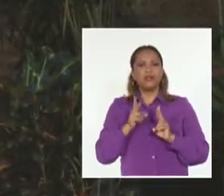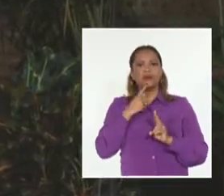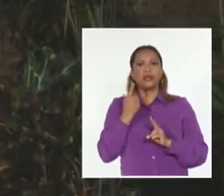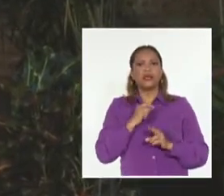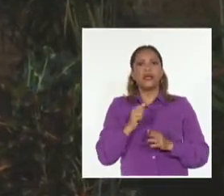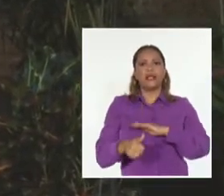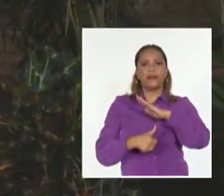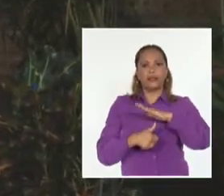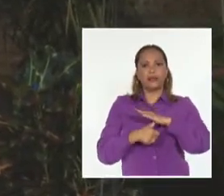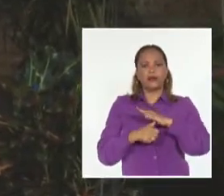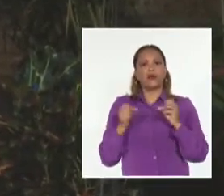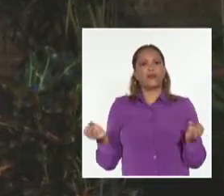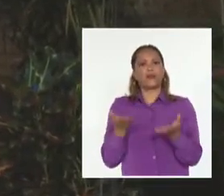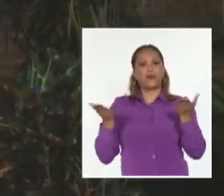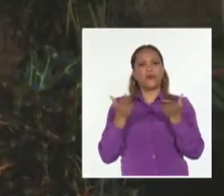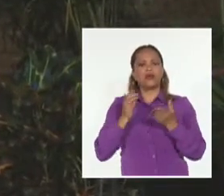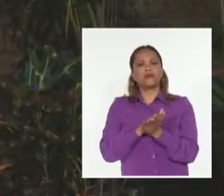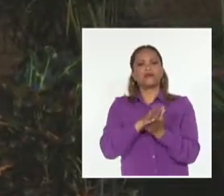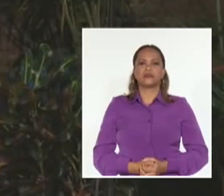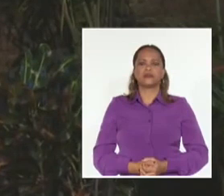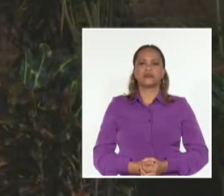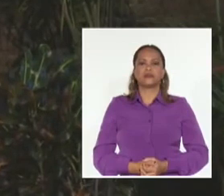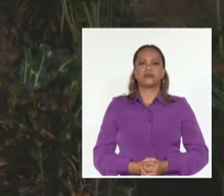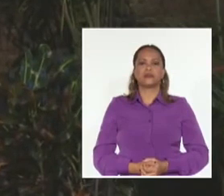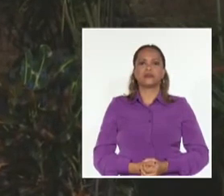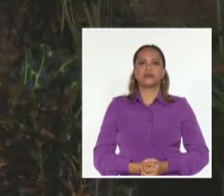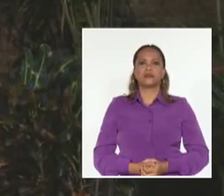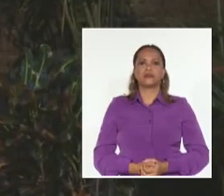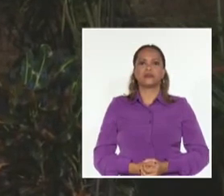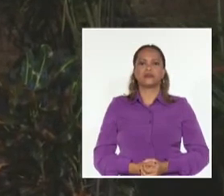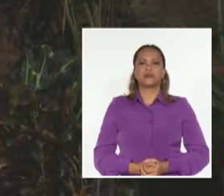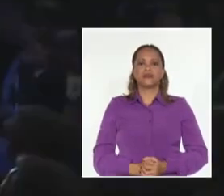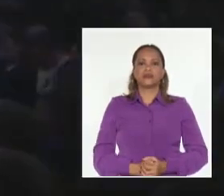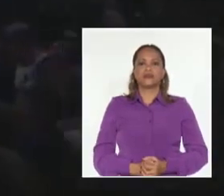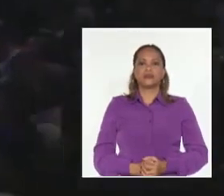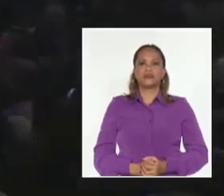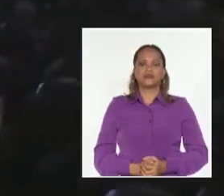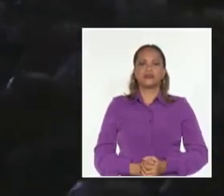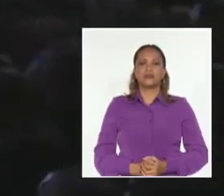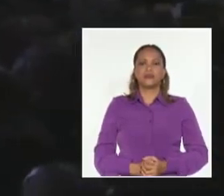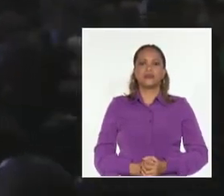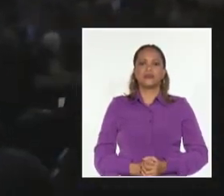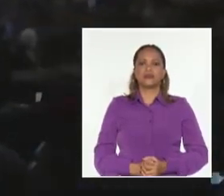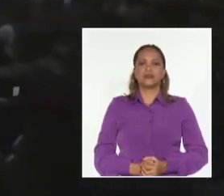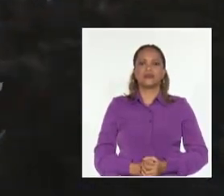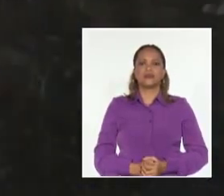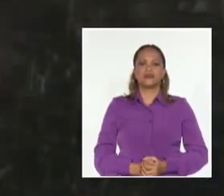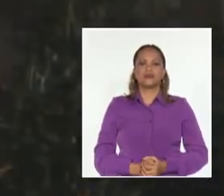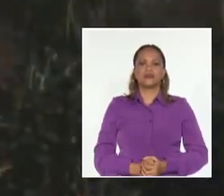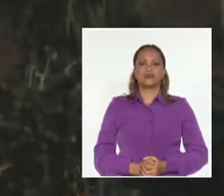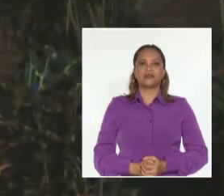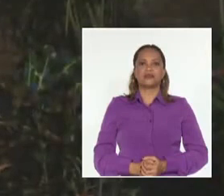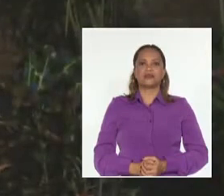promoviéramos nuestro compromiso de defender la causa de esos pueblos, que es también la causa del pueblo cubano. Y es la causa a favor